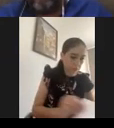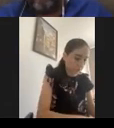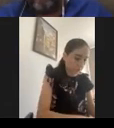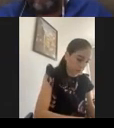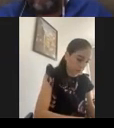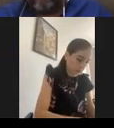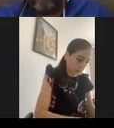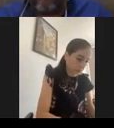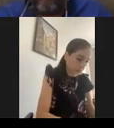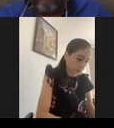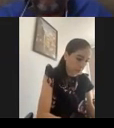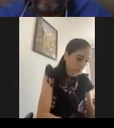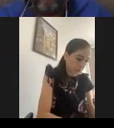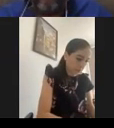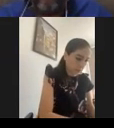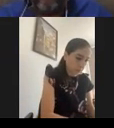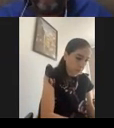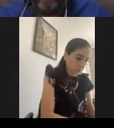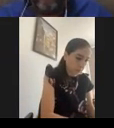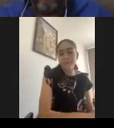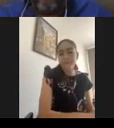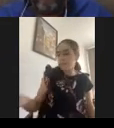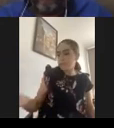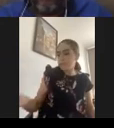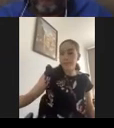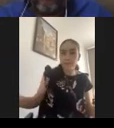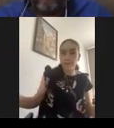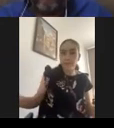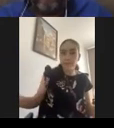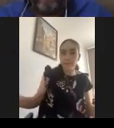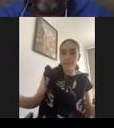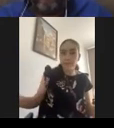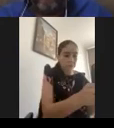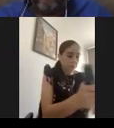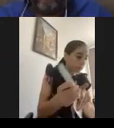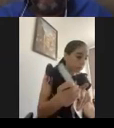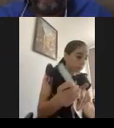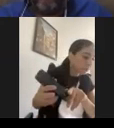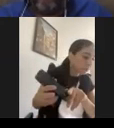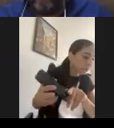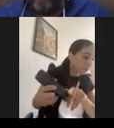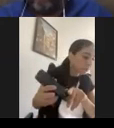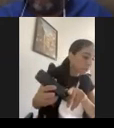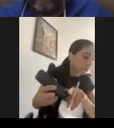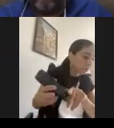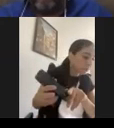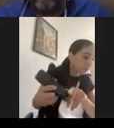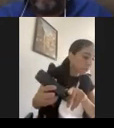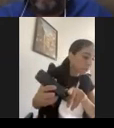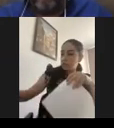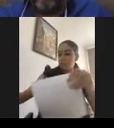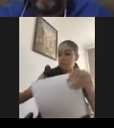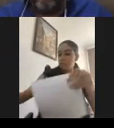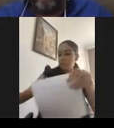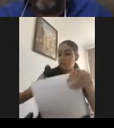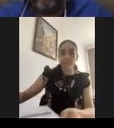tiene libramiento. O sea, ya no vemos un tráiler pasar en Lázaro Cárdenas, en Guadalajara, por lo mismo. Nosotros ya